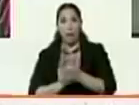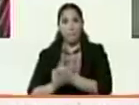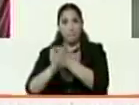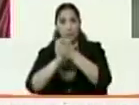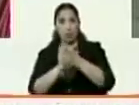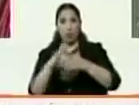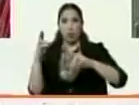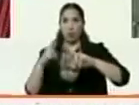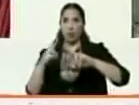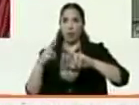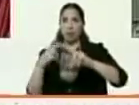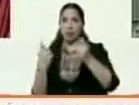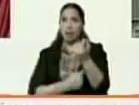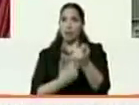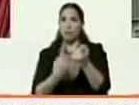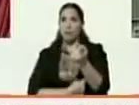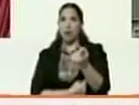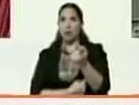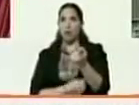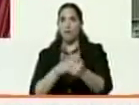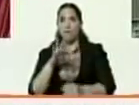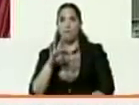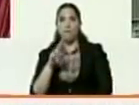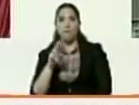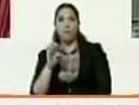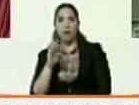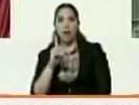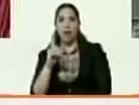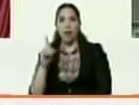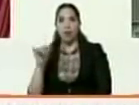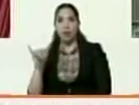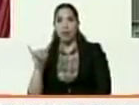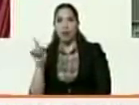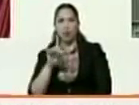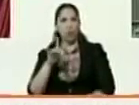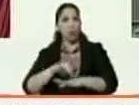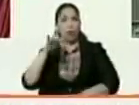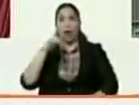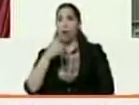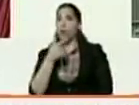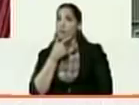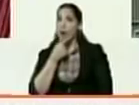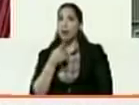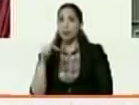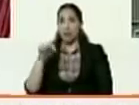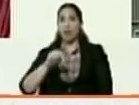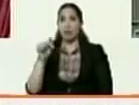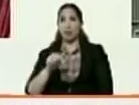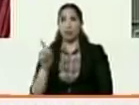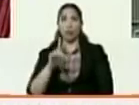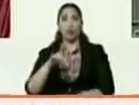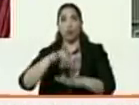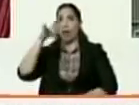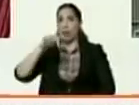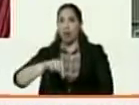Táchira, hermano Freddy Bernal, no te ha tocado fácil a ti, no